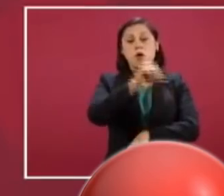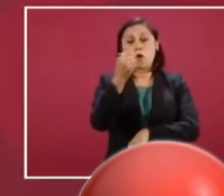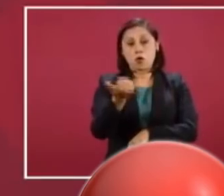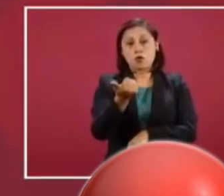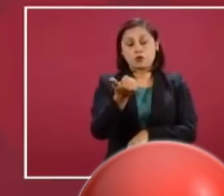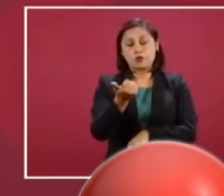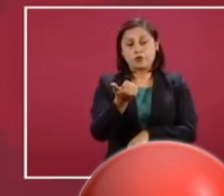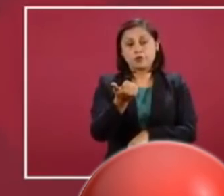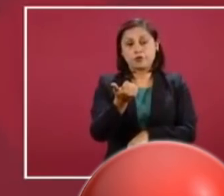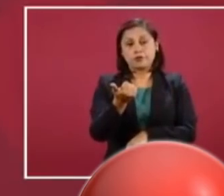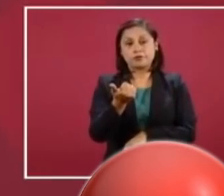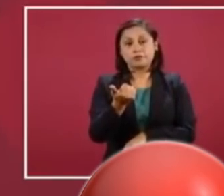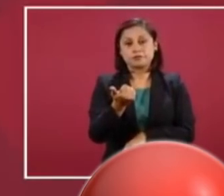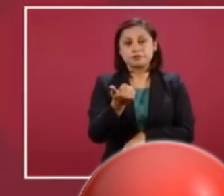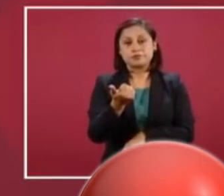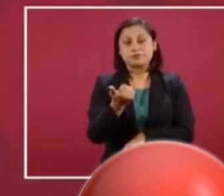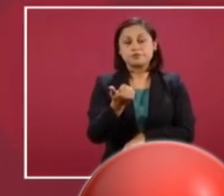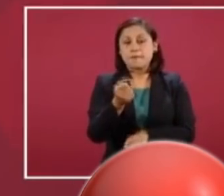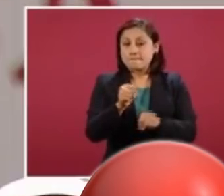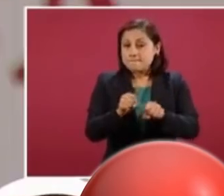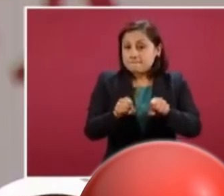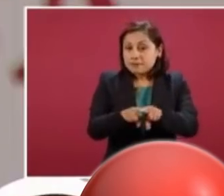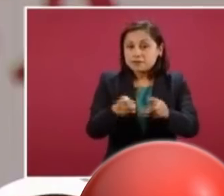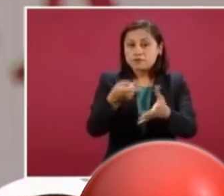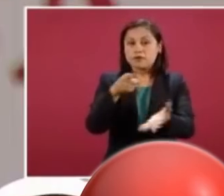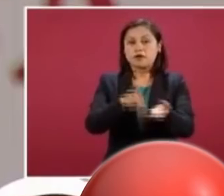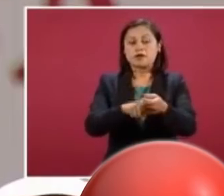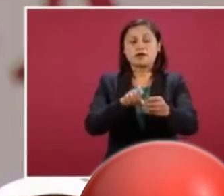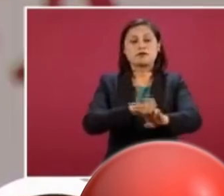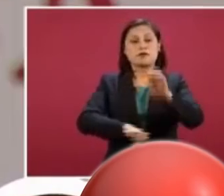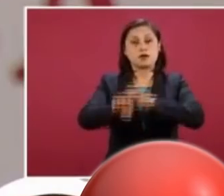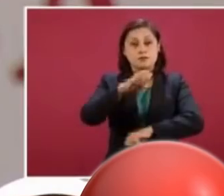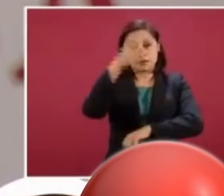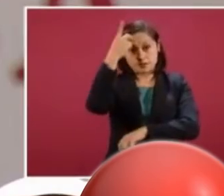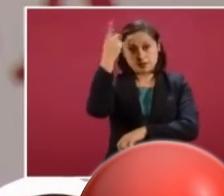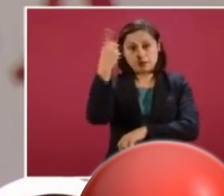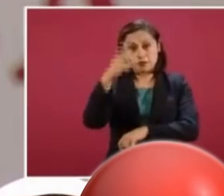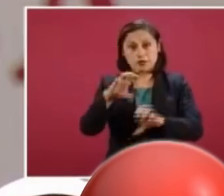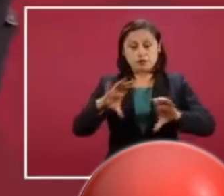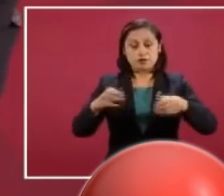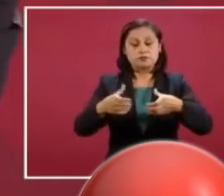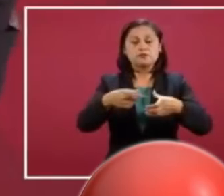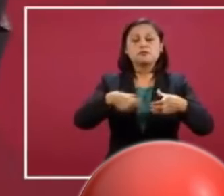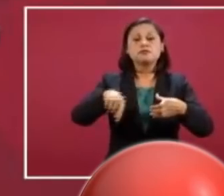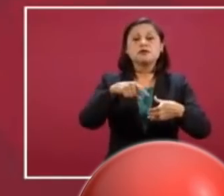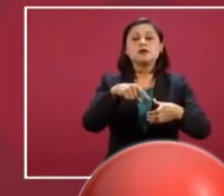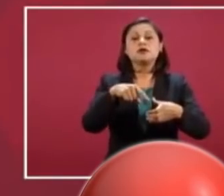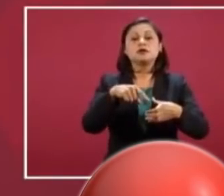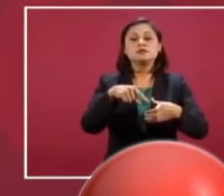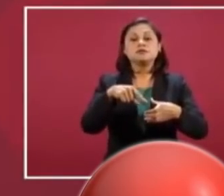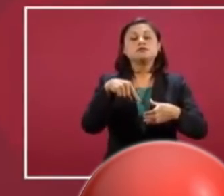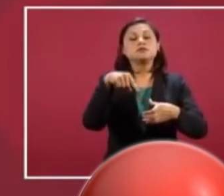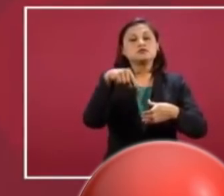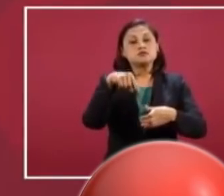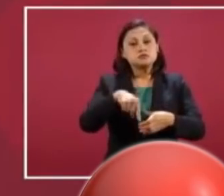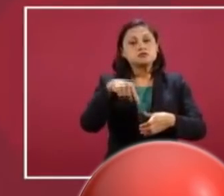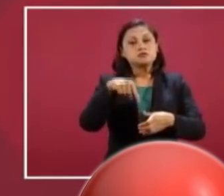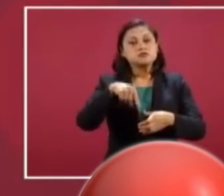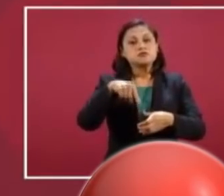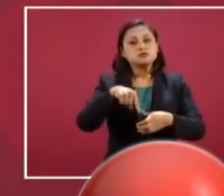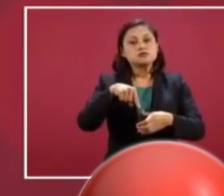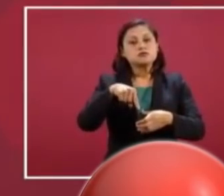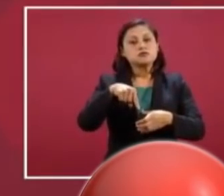la actividad empresarial el que se le dé